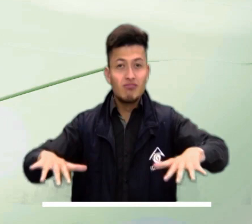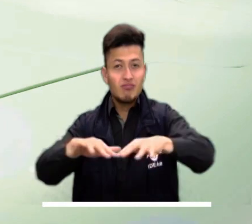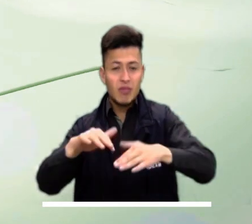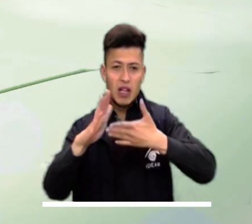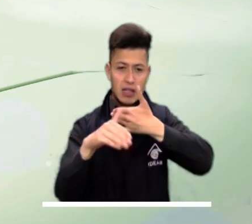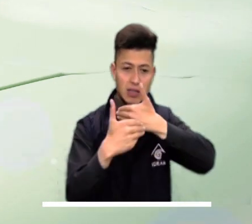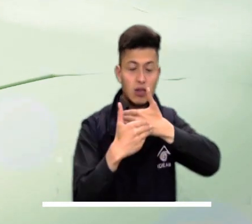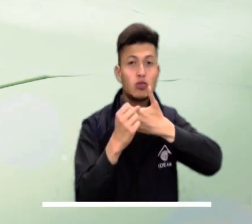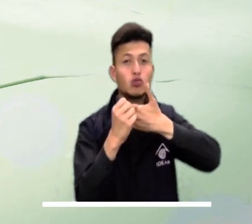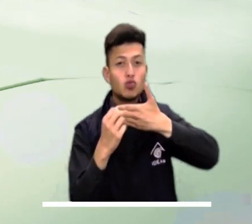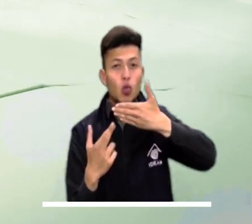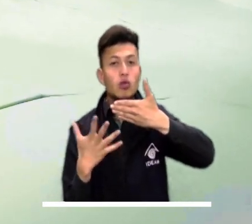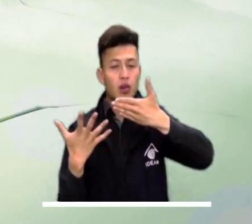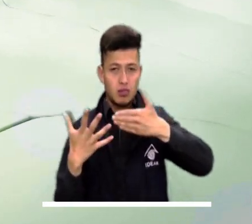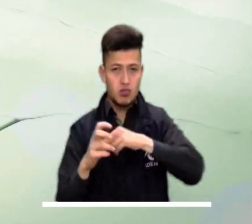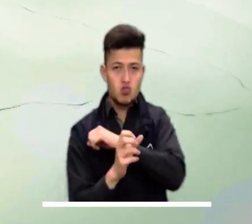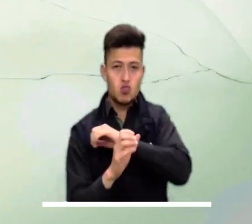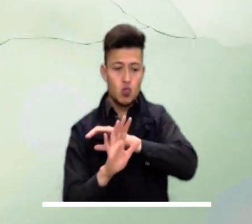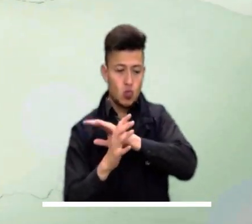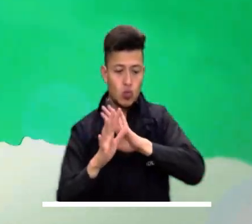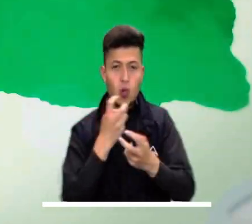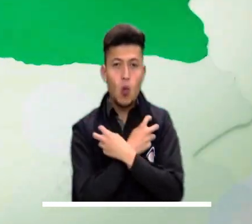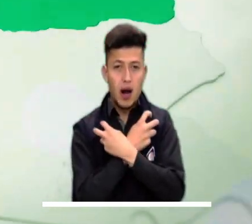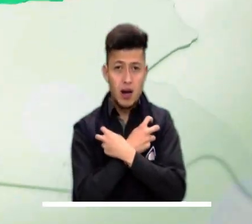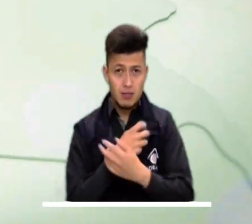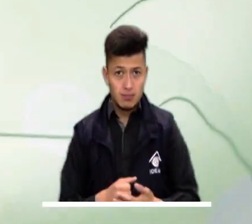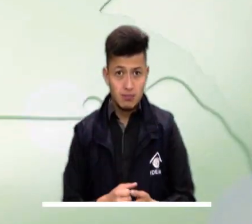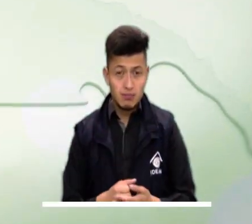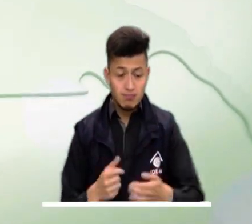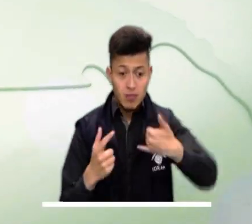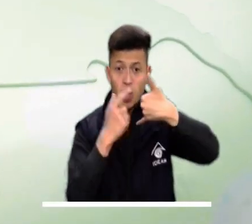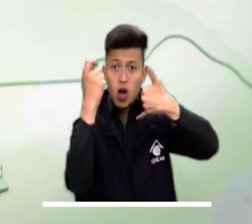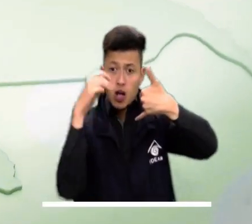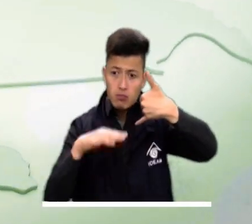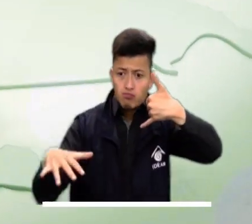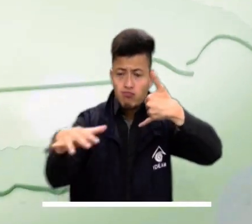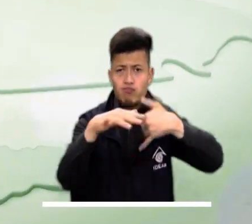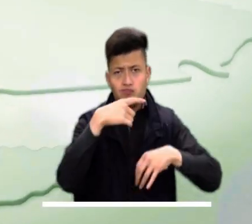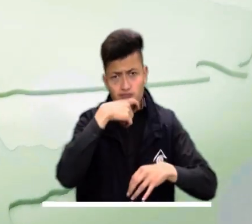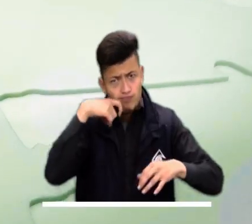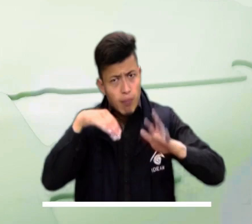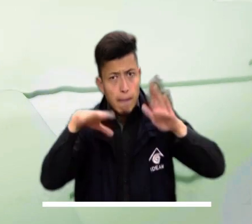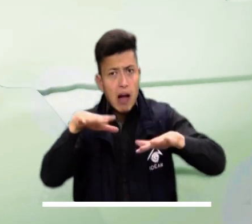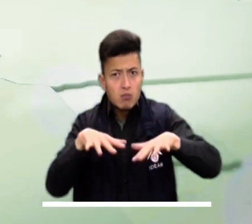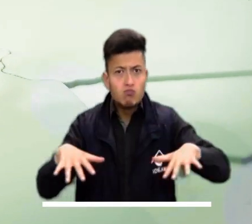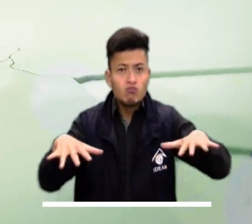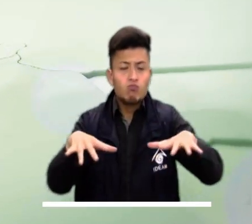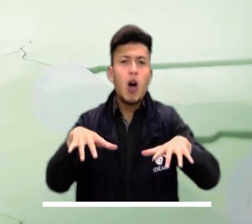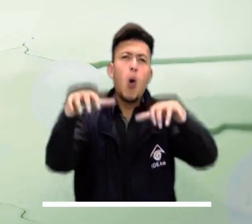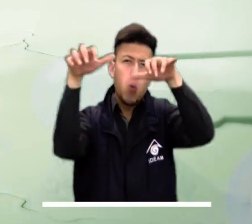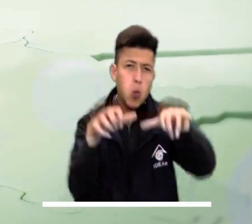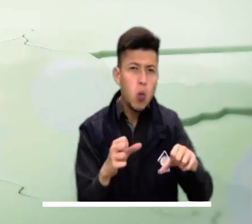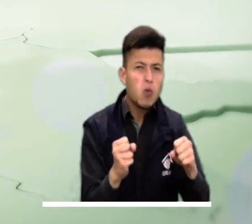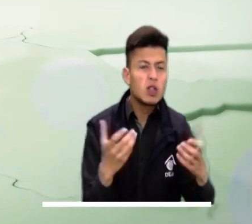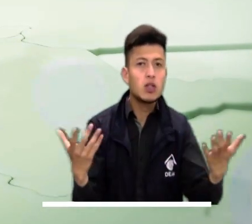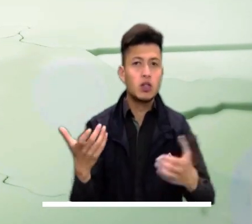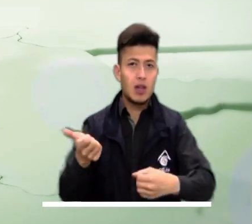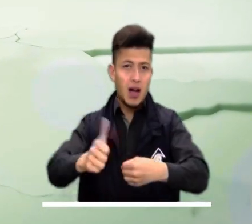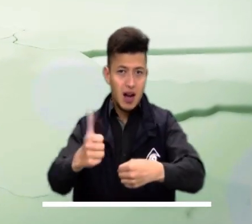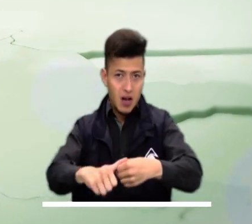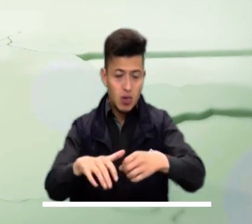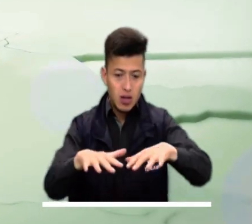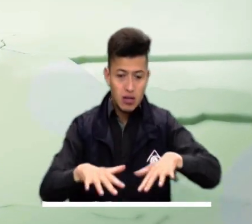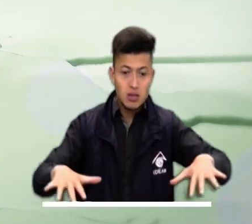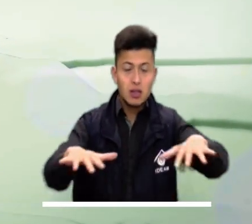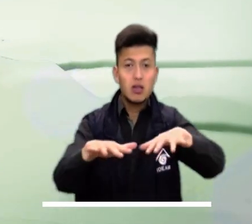Cundinamarca, el Eje Cafetero y centro y sur del Guía. Aunque en la mayor parte de la Orinoquía se esperan condiciones secas, no se